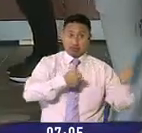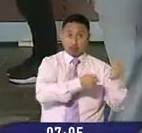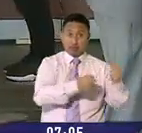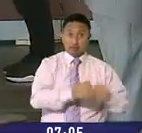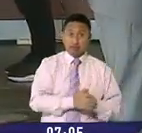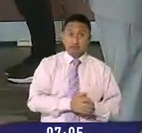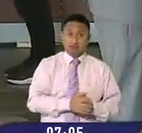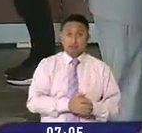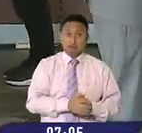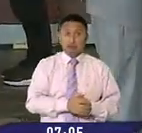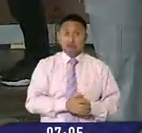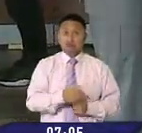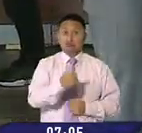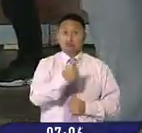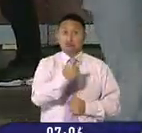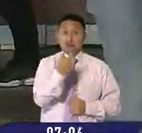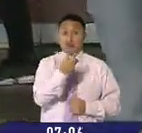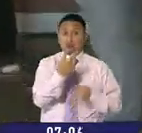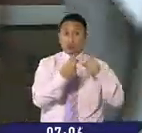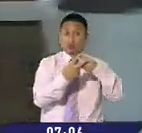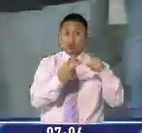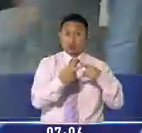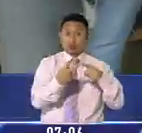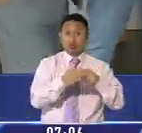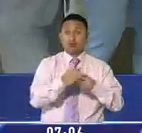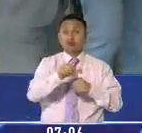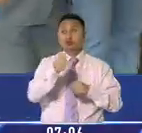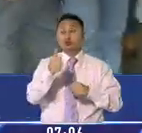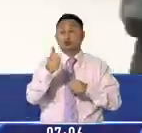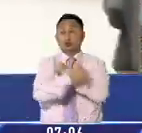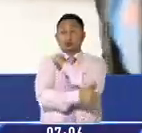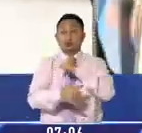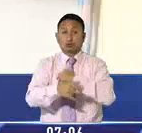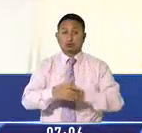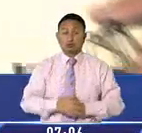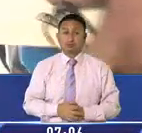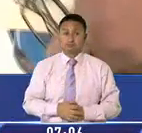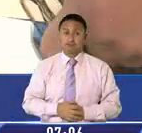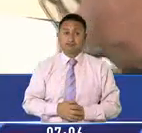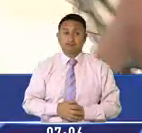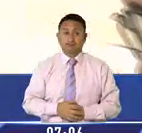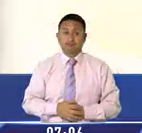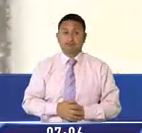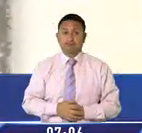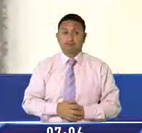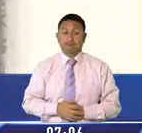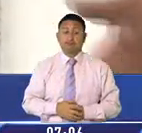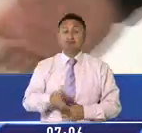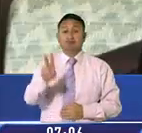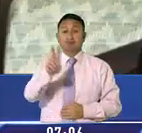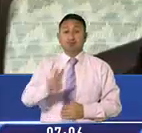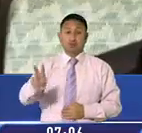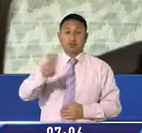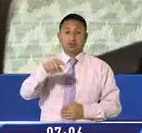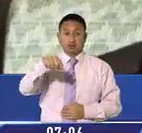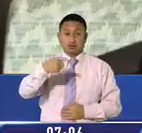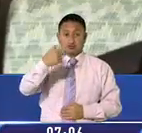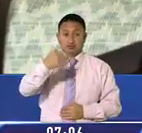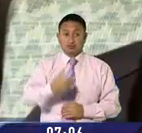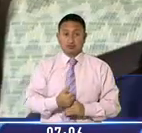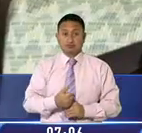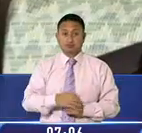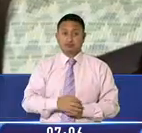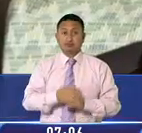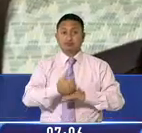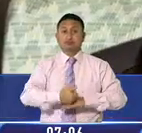exterior, ya que temen por su integridad. La sentencia se la conocerá este viernes. La Corte Nacional de Justicia tiene